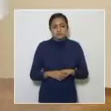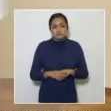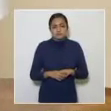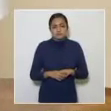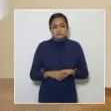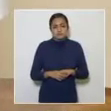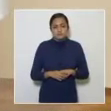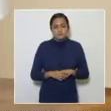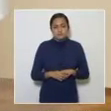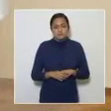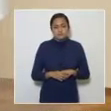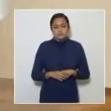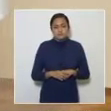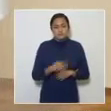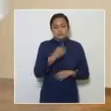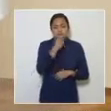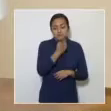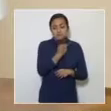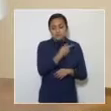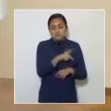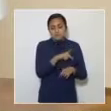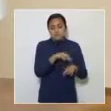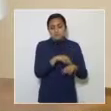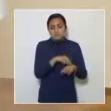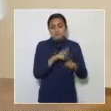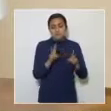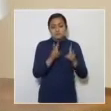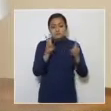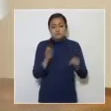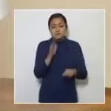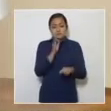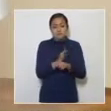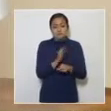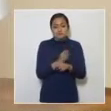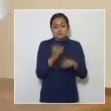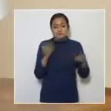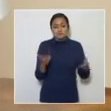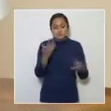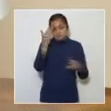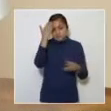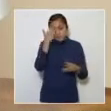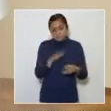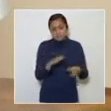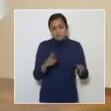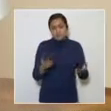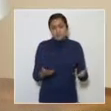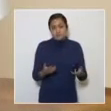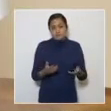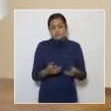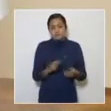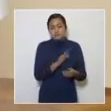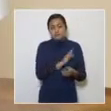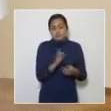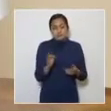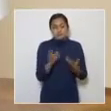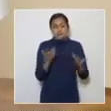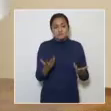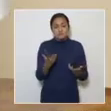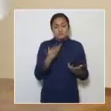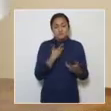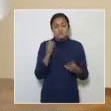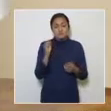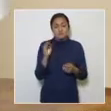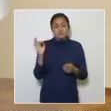está dicho por el doctor el tema de es un padecimiento que puede originarse o